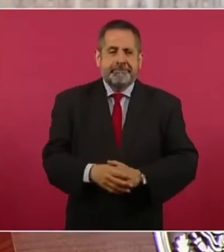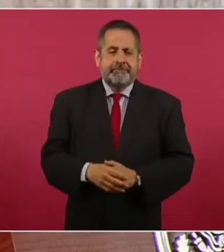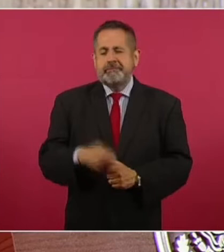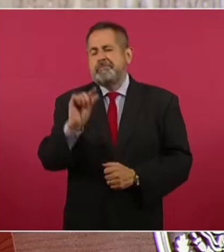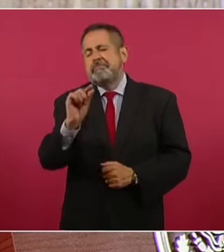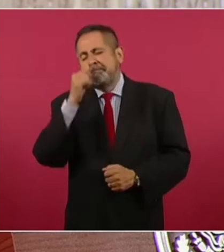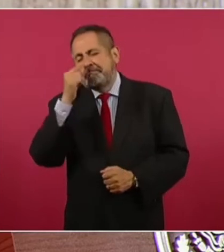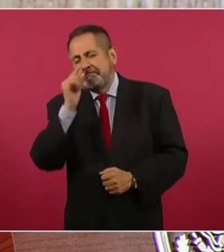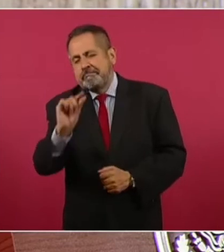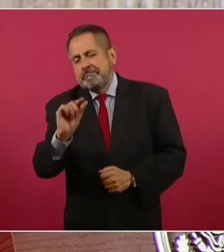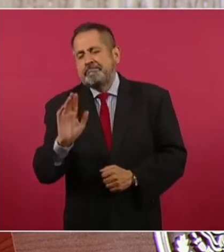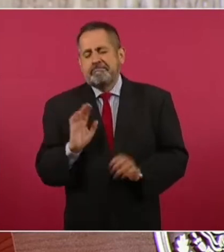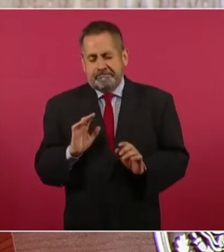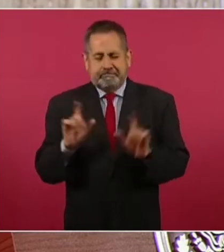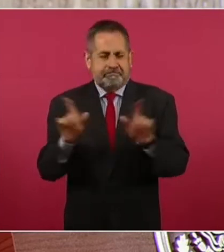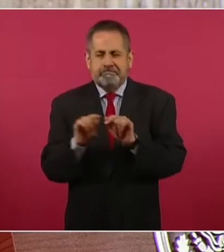un ratito nada más.